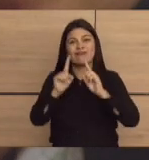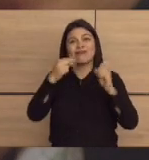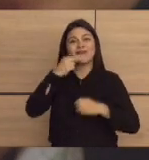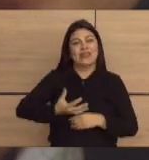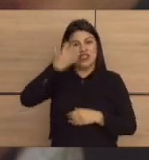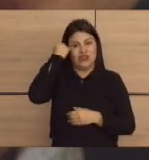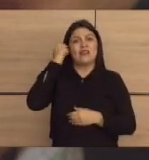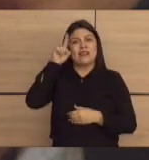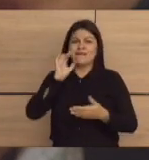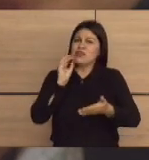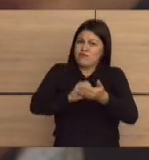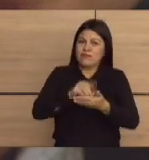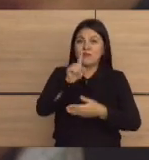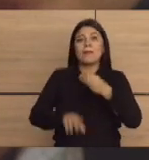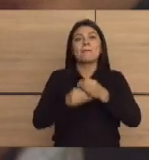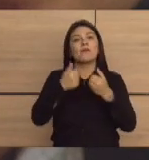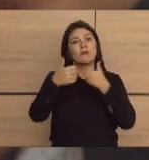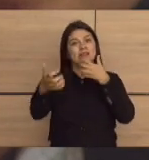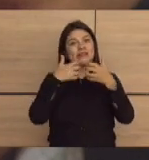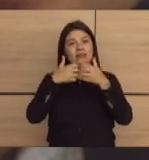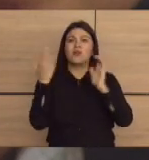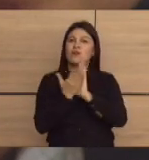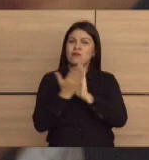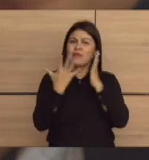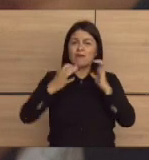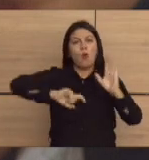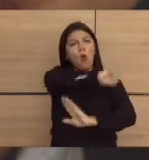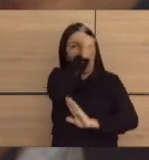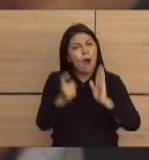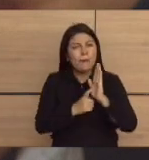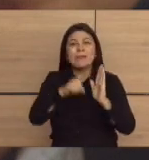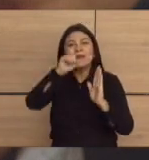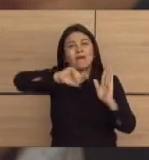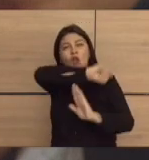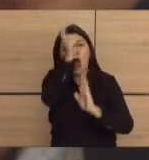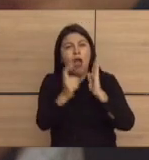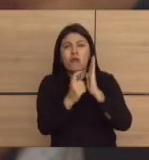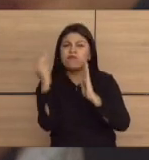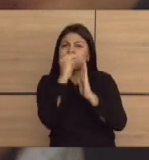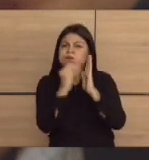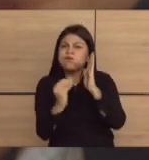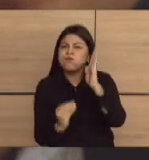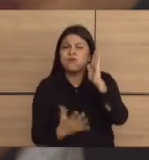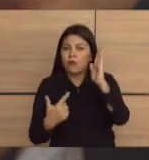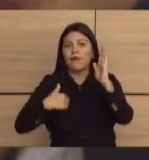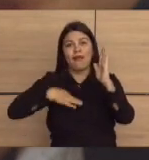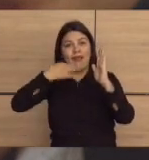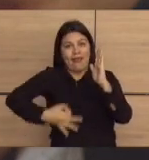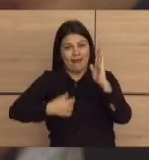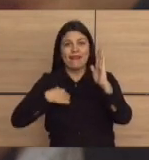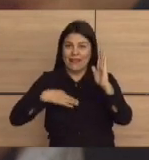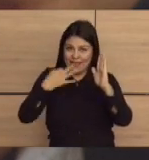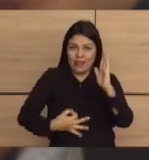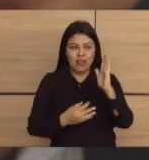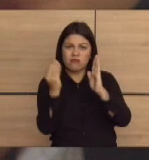podamos estructurar en el sistema educativo una integralidad que también cobija la ética y que también